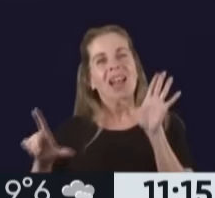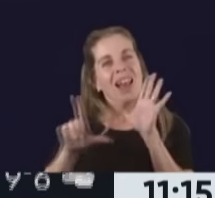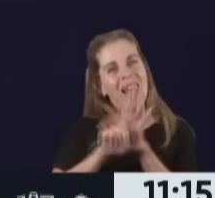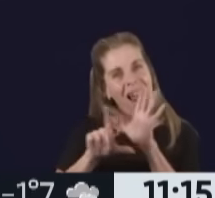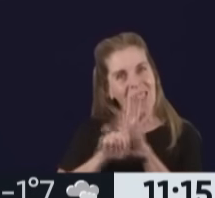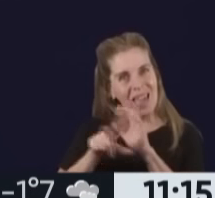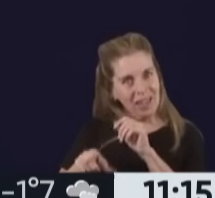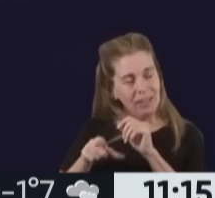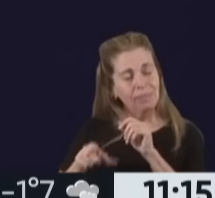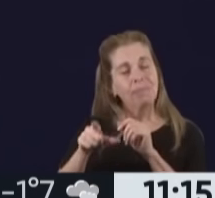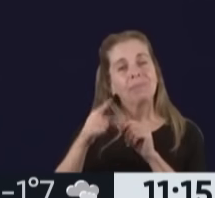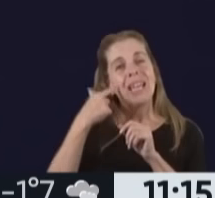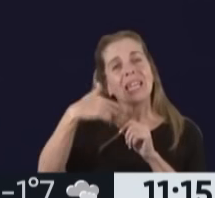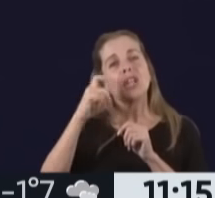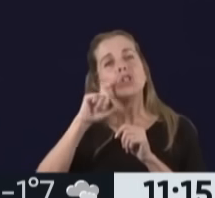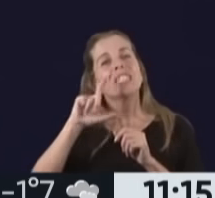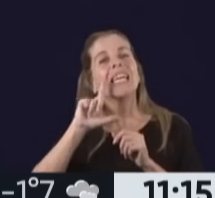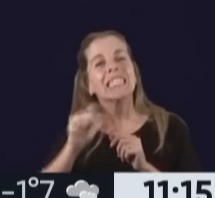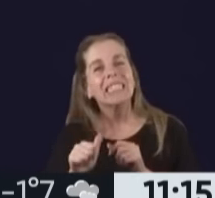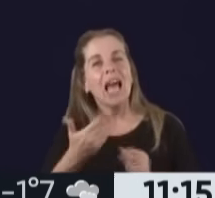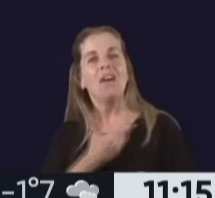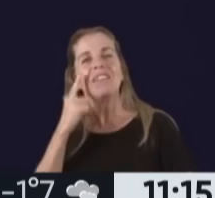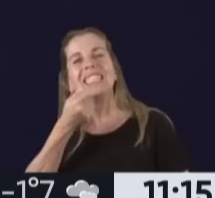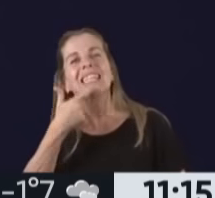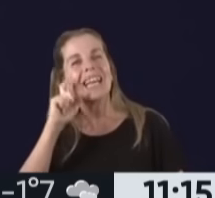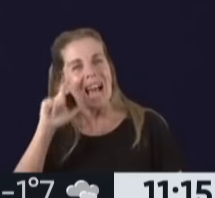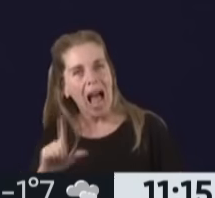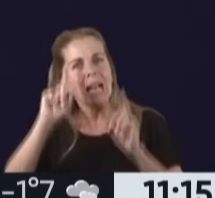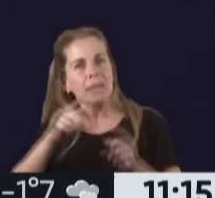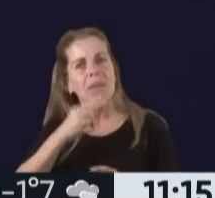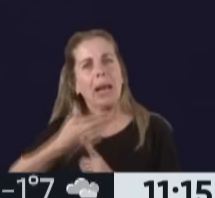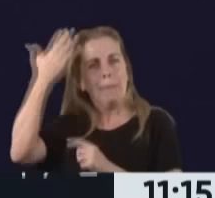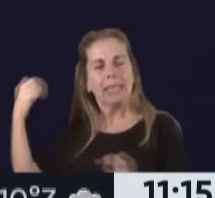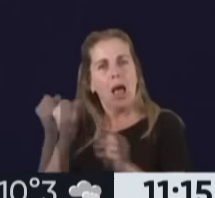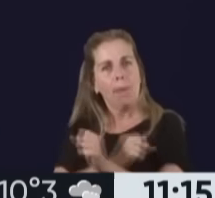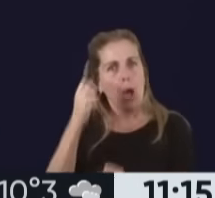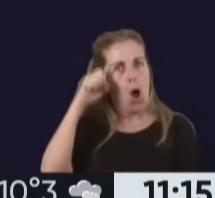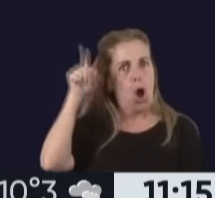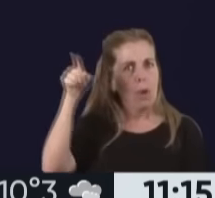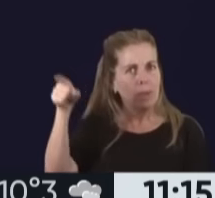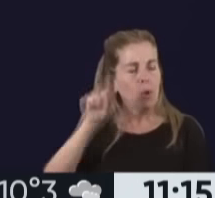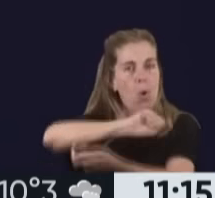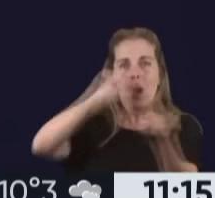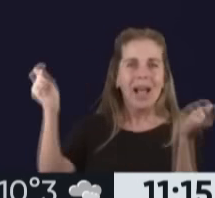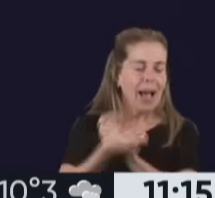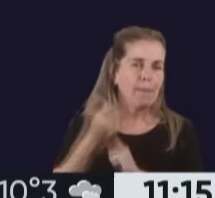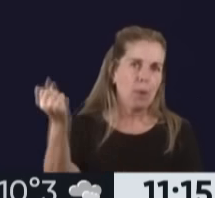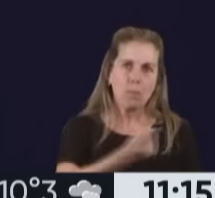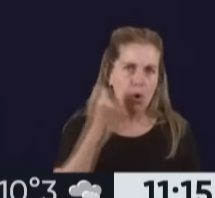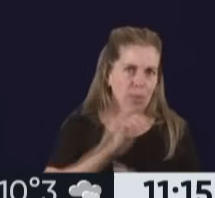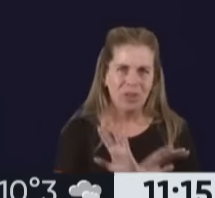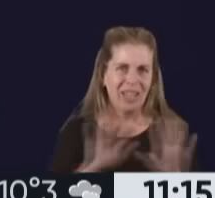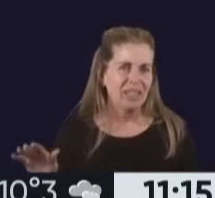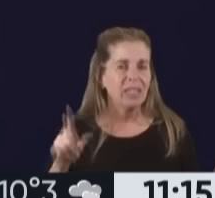Inocencia Fiscal, también aprobada el viernes pasado en el Congreso Nacional, revierte un paradigma instalado durante más de 100 años